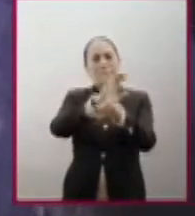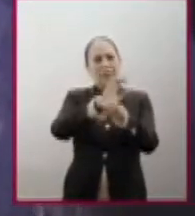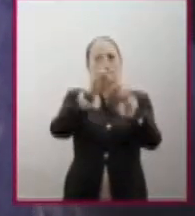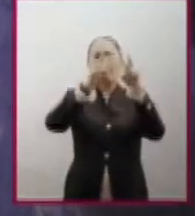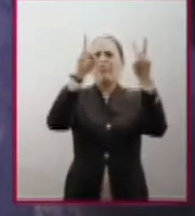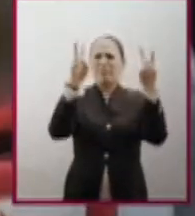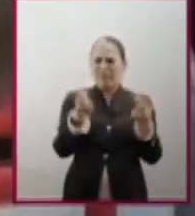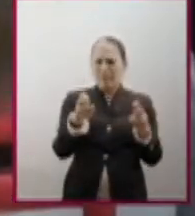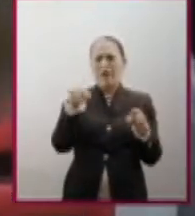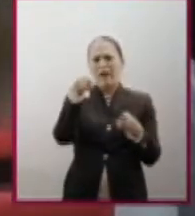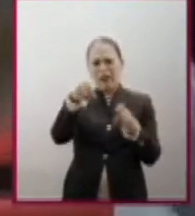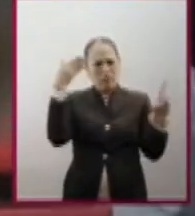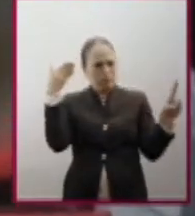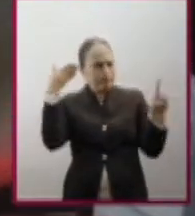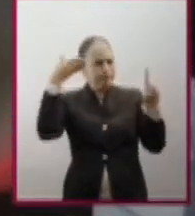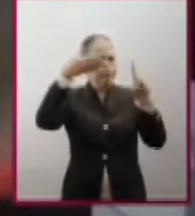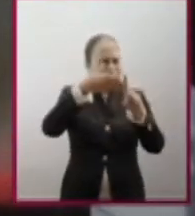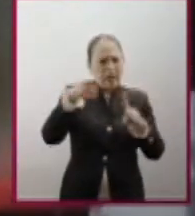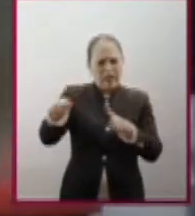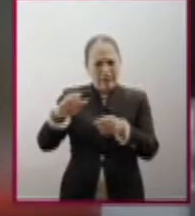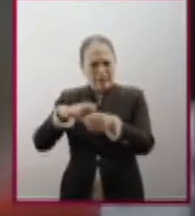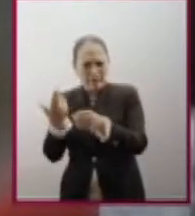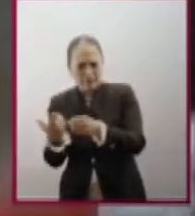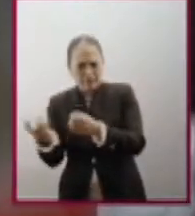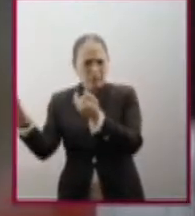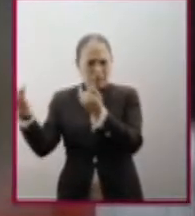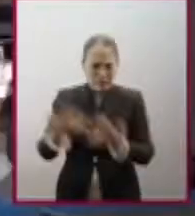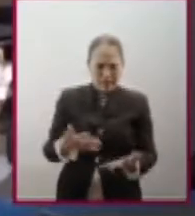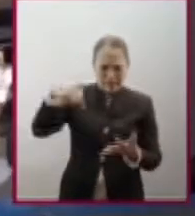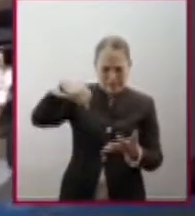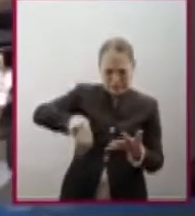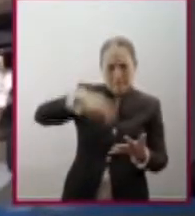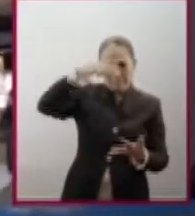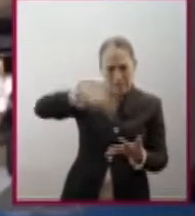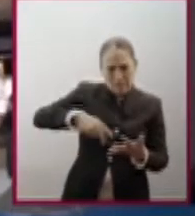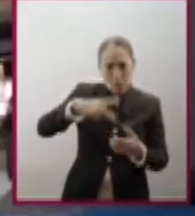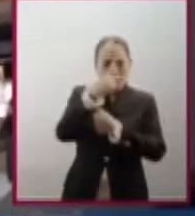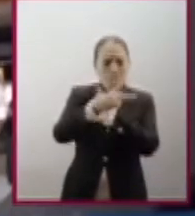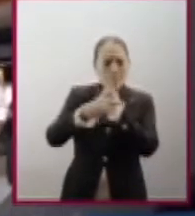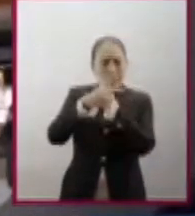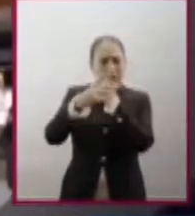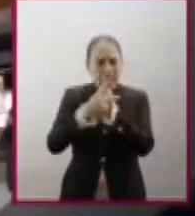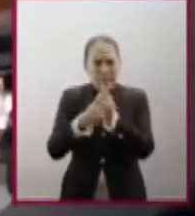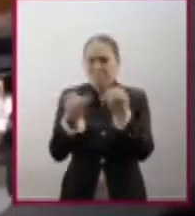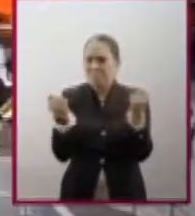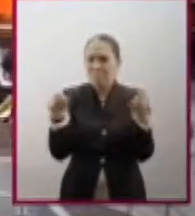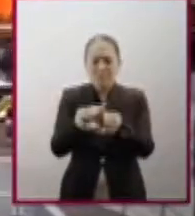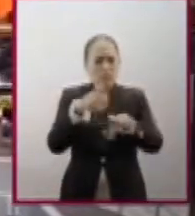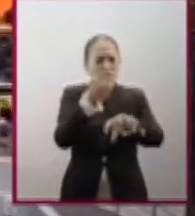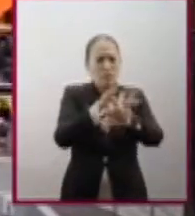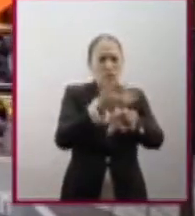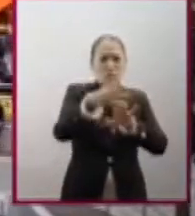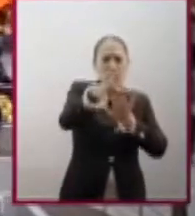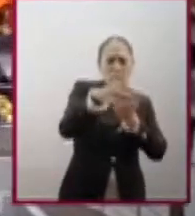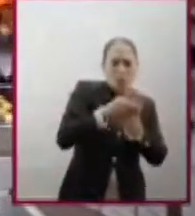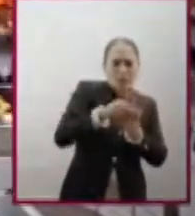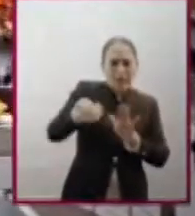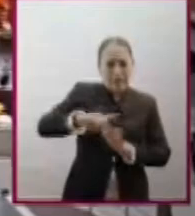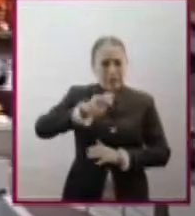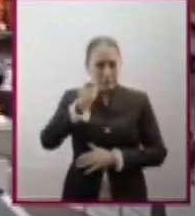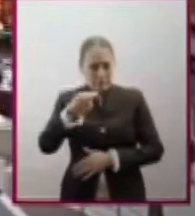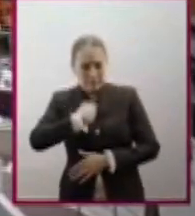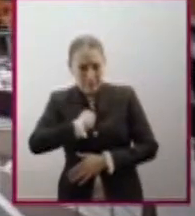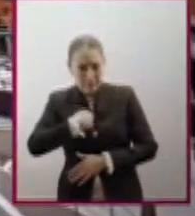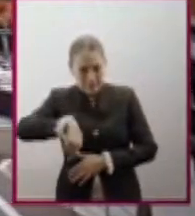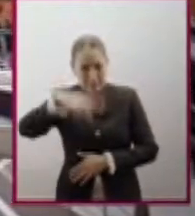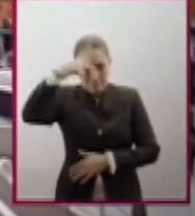a abordar cómo, desde la introducción de este producto a México, el país empezó a americanizarse y a perder su